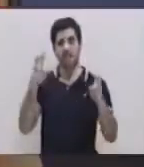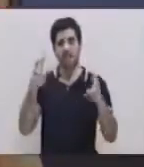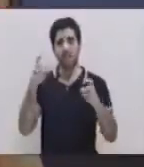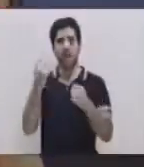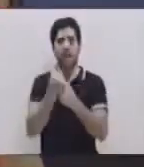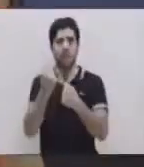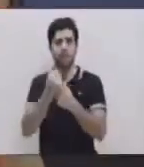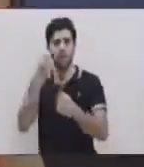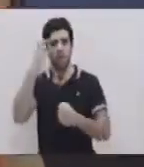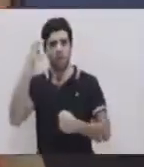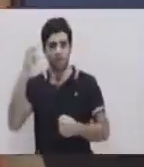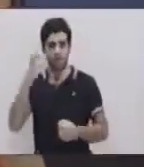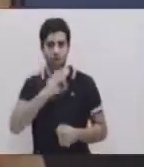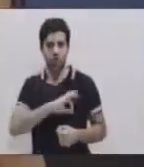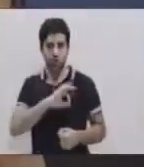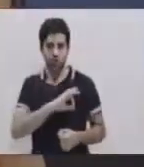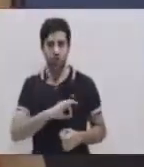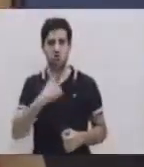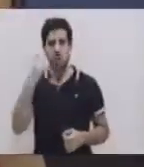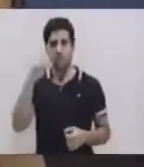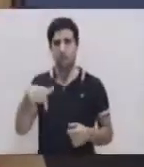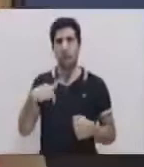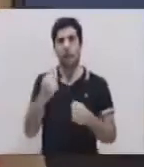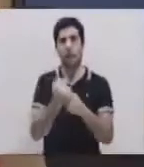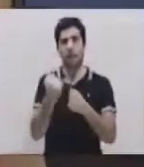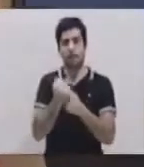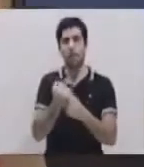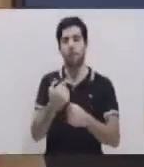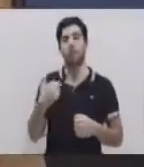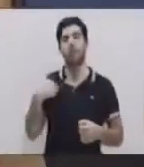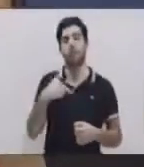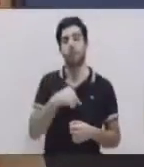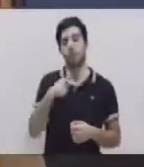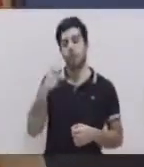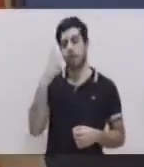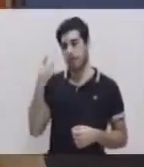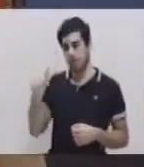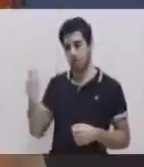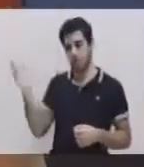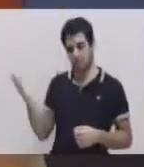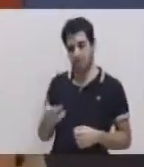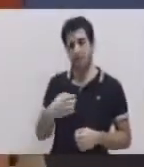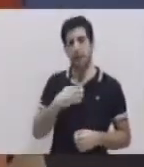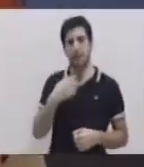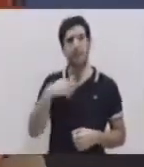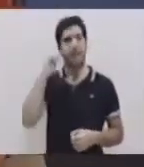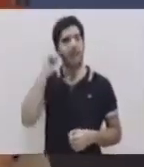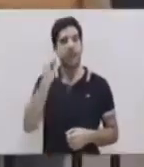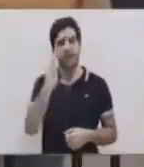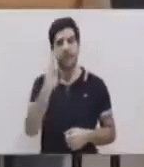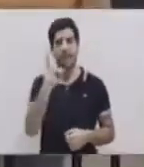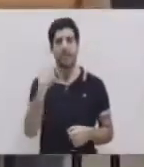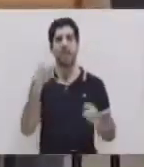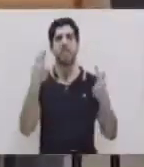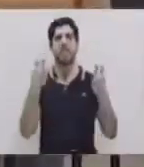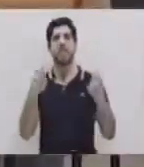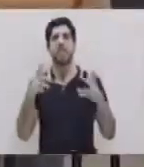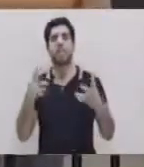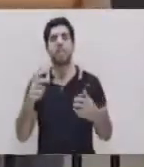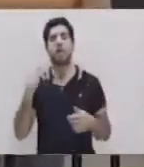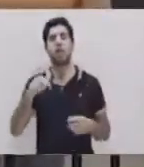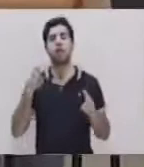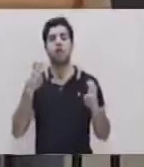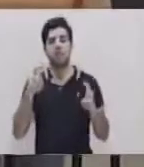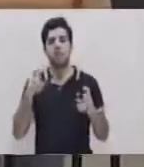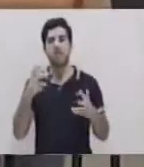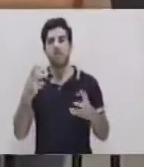nos acompaña Tarin de Recinos para platicar sobre un tema bastante interesante. Tarin, bienvenida. ¿Sobre qué tema vamos a platicar hoy? Hola André,